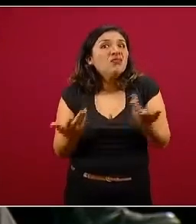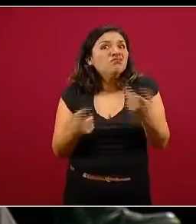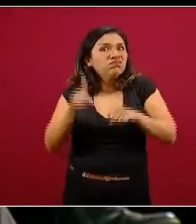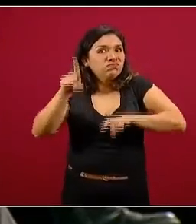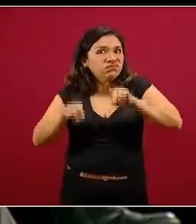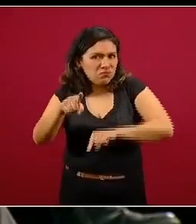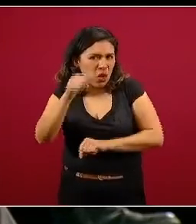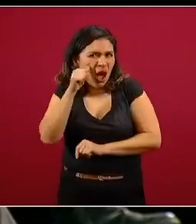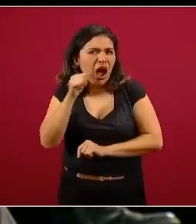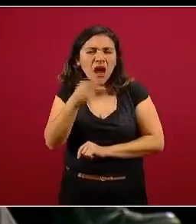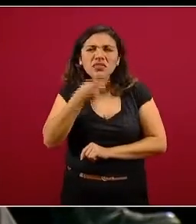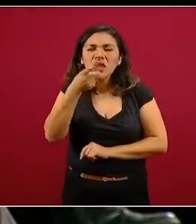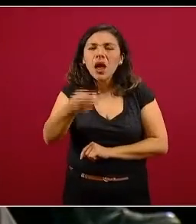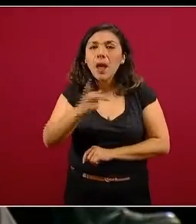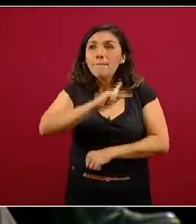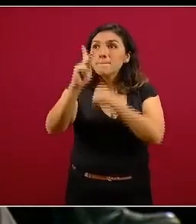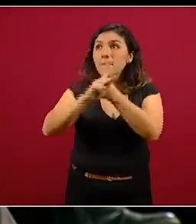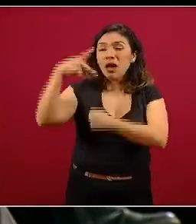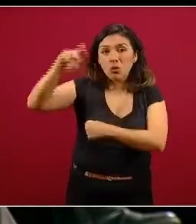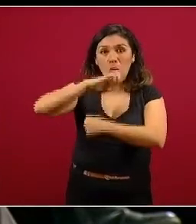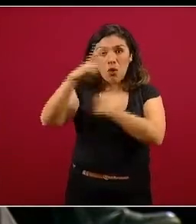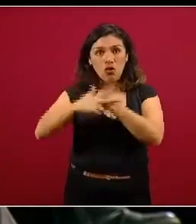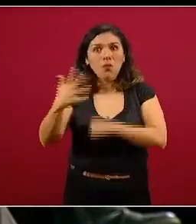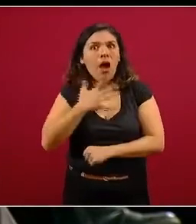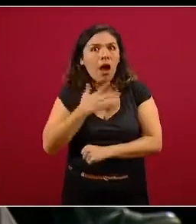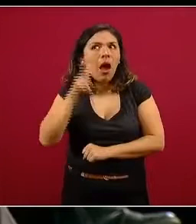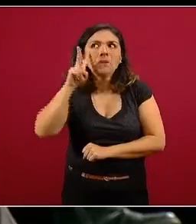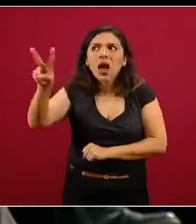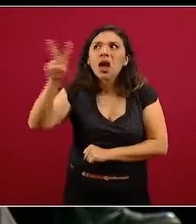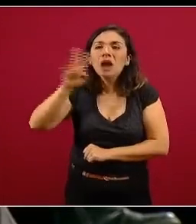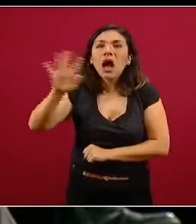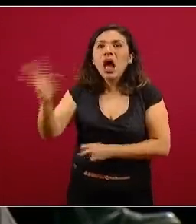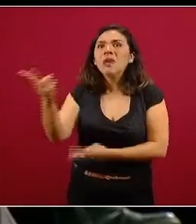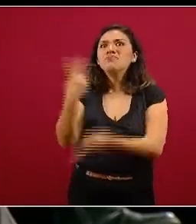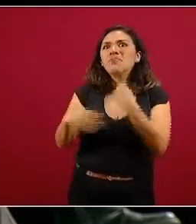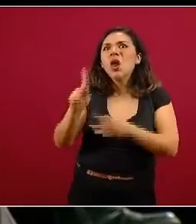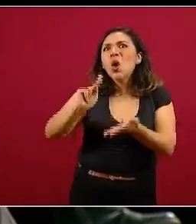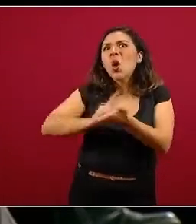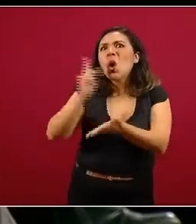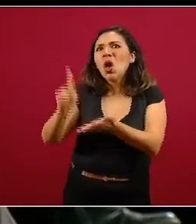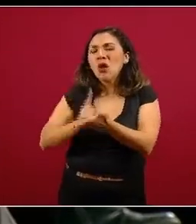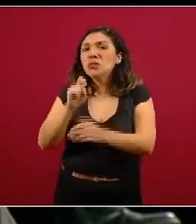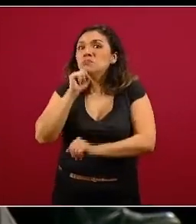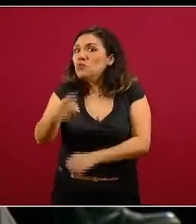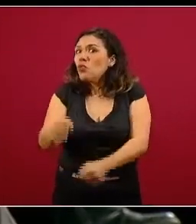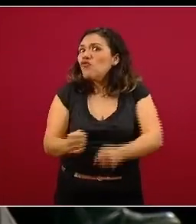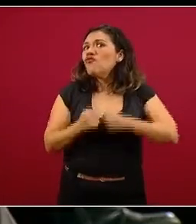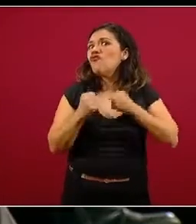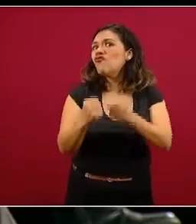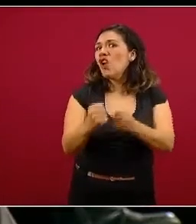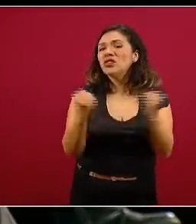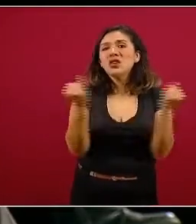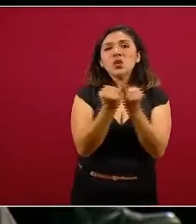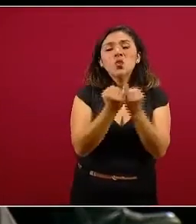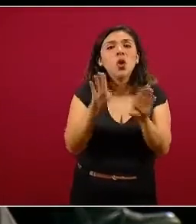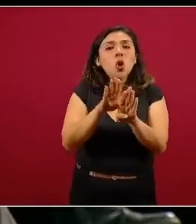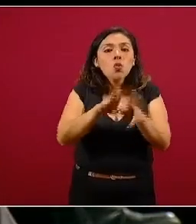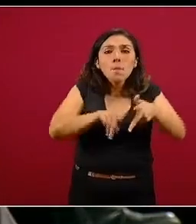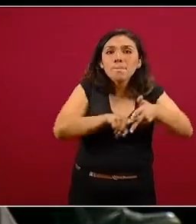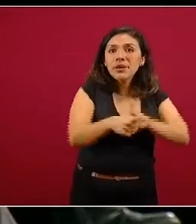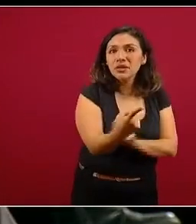Usted hablaba que en países europeos ya se está presentando este rebrote y es de la misma intensidad que como